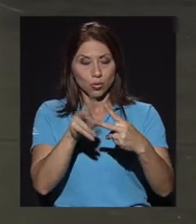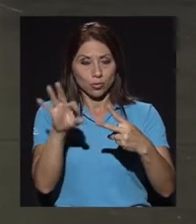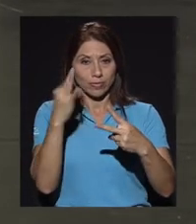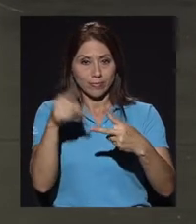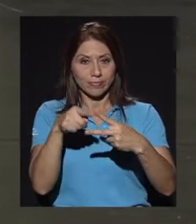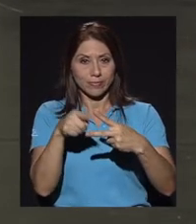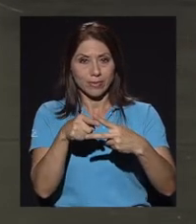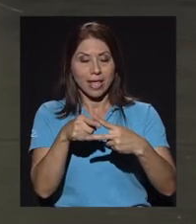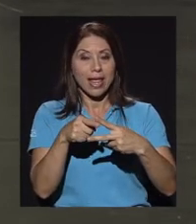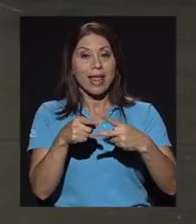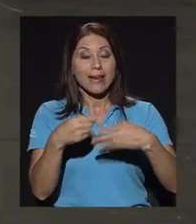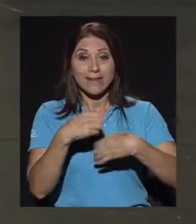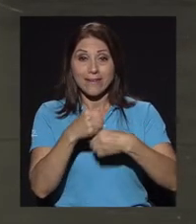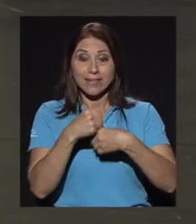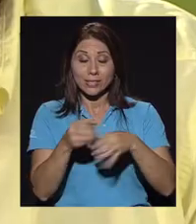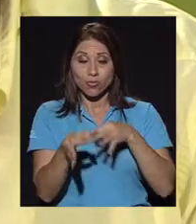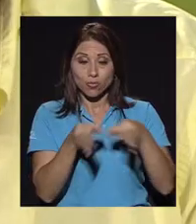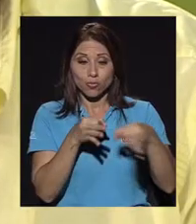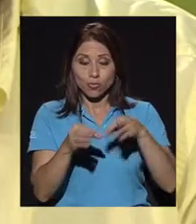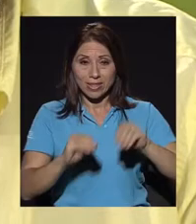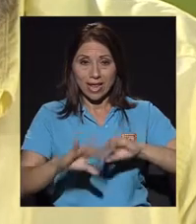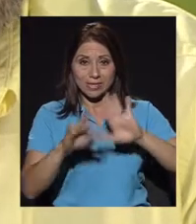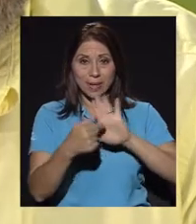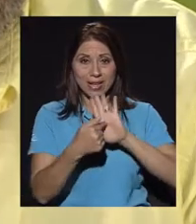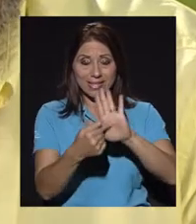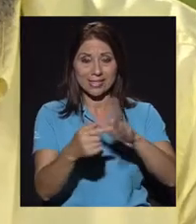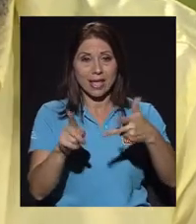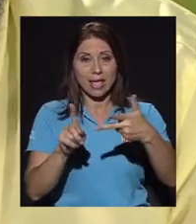rendición de cuentas municipal y transparencia, y en la modernización.